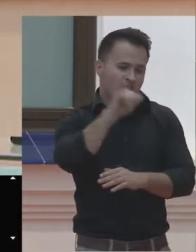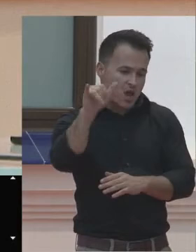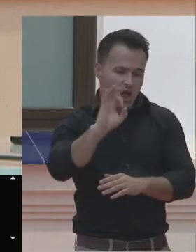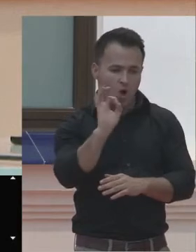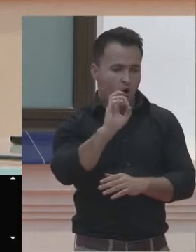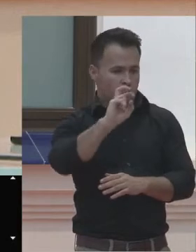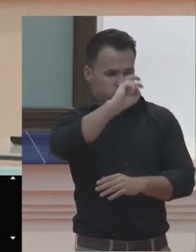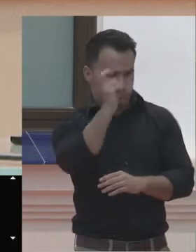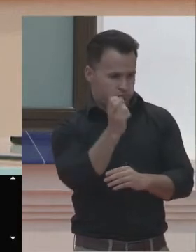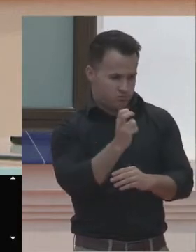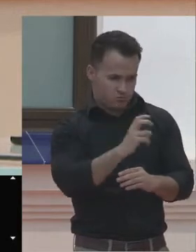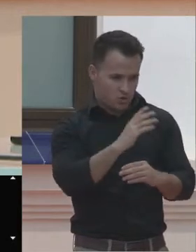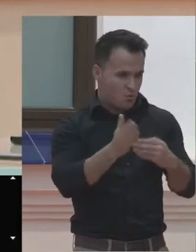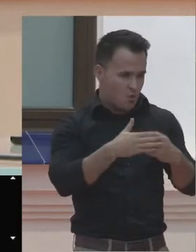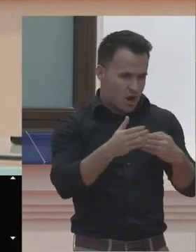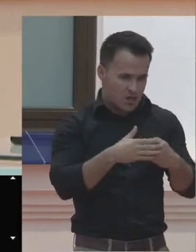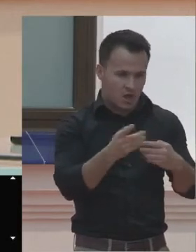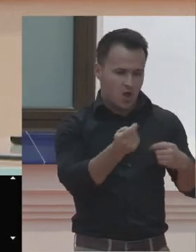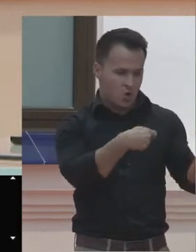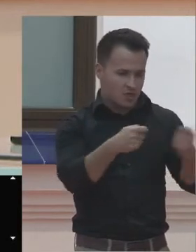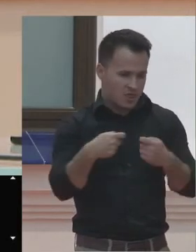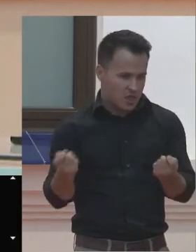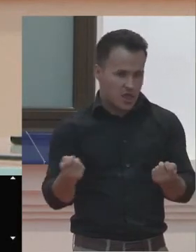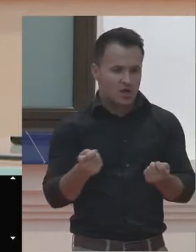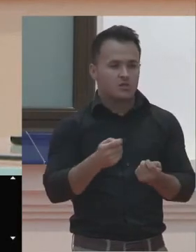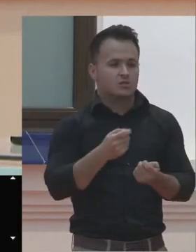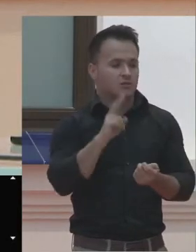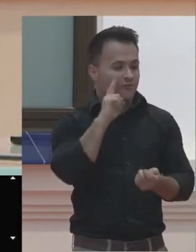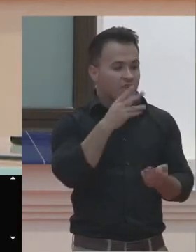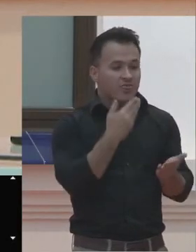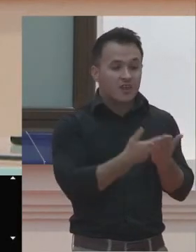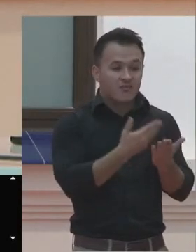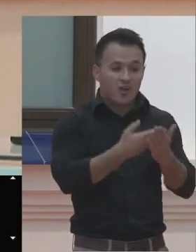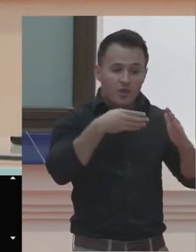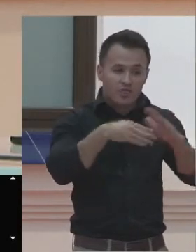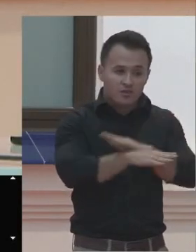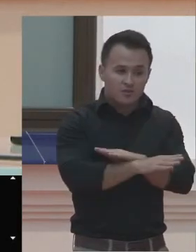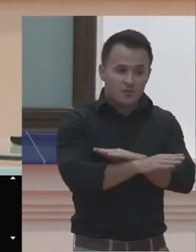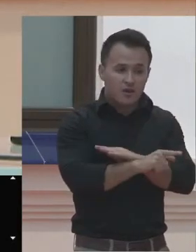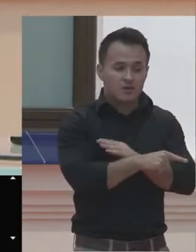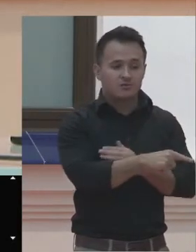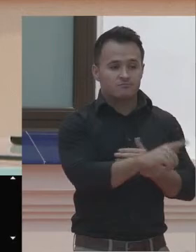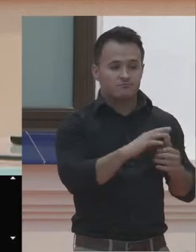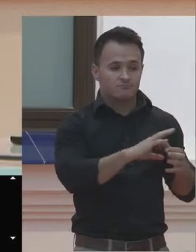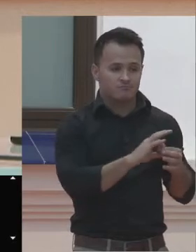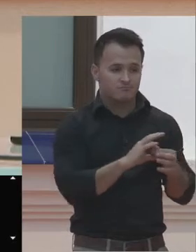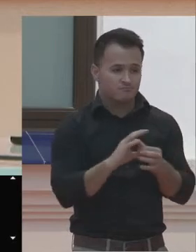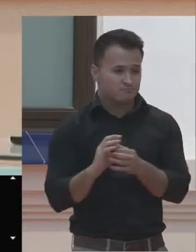comercio tal o de la empresa X certificación de accesibilidad, va a saber,